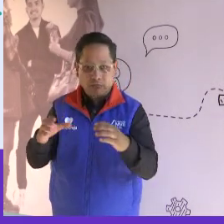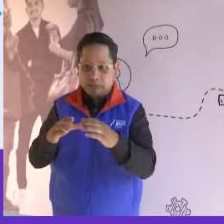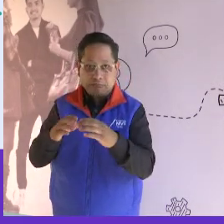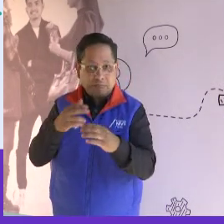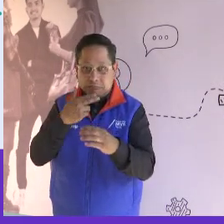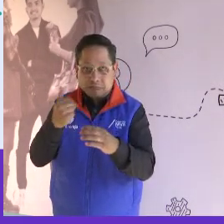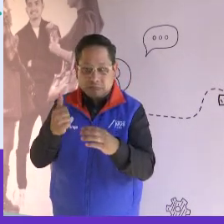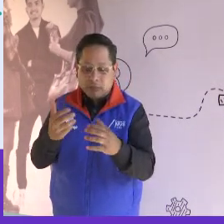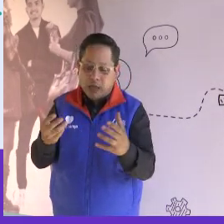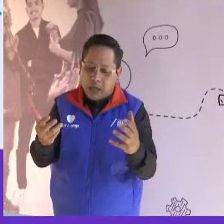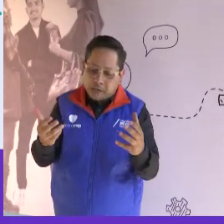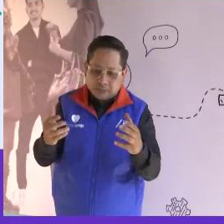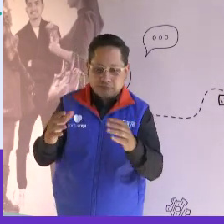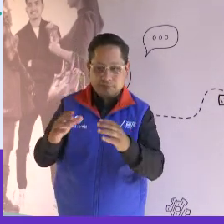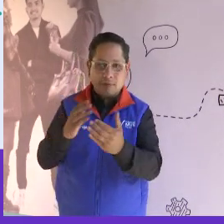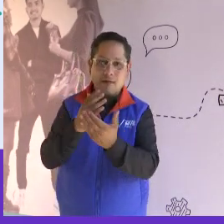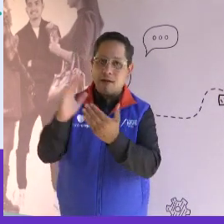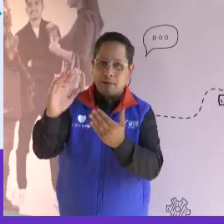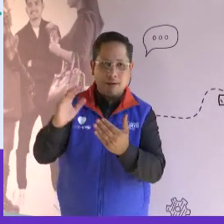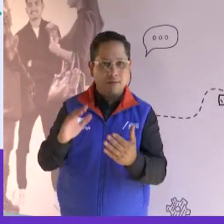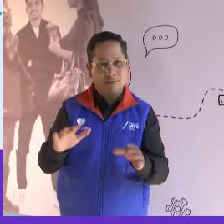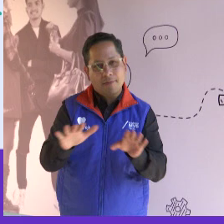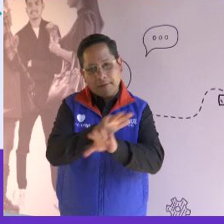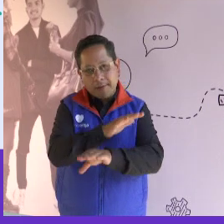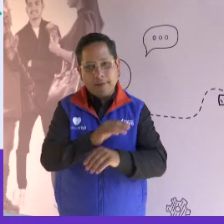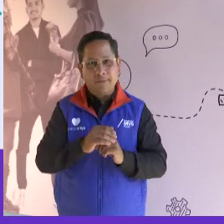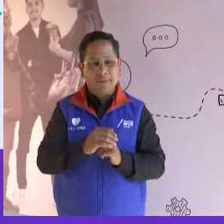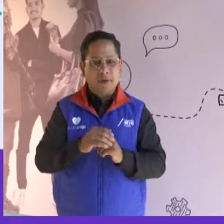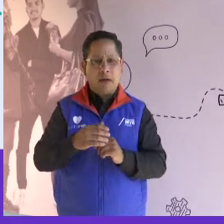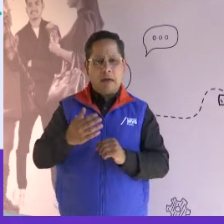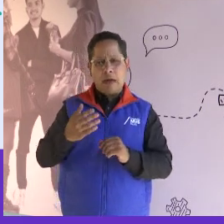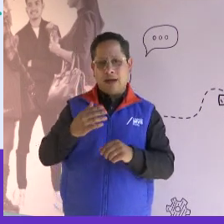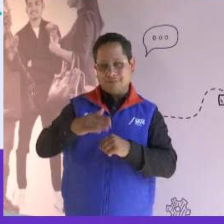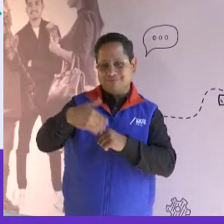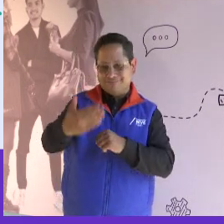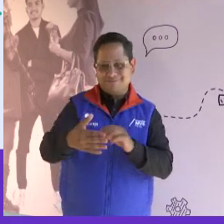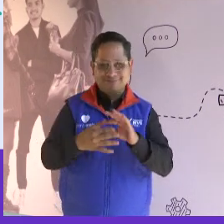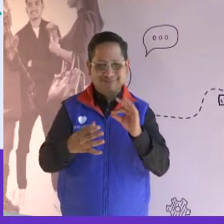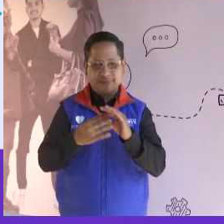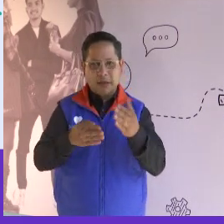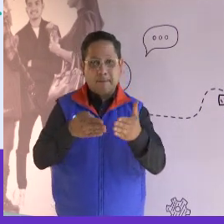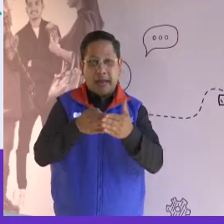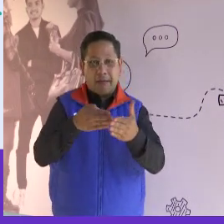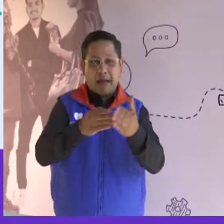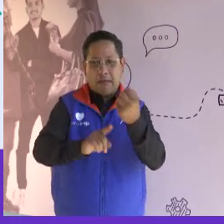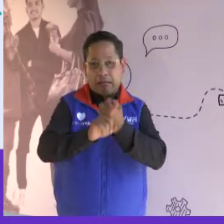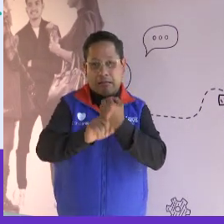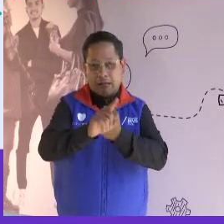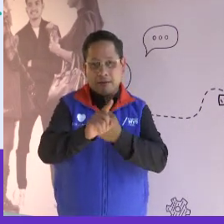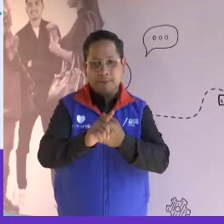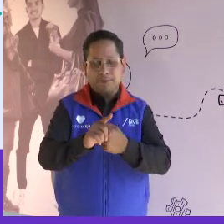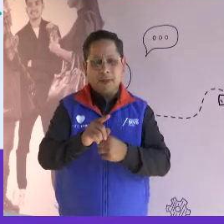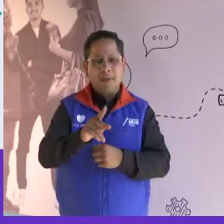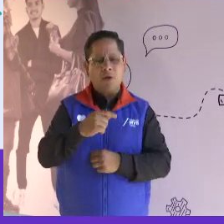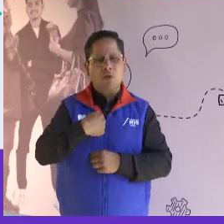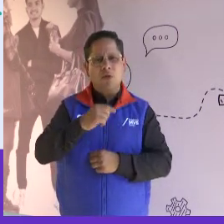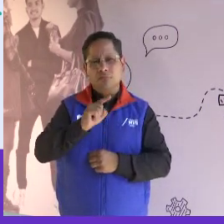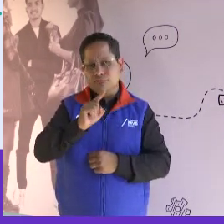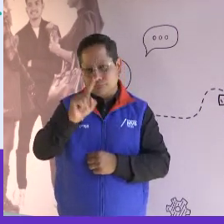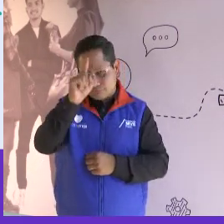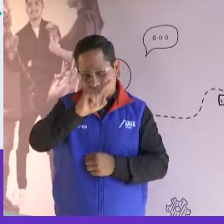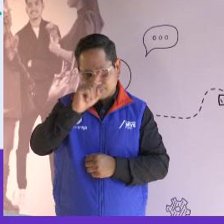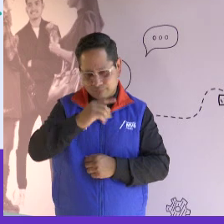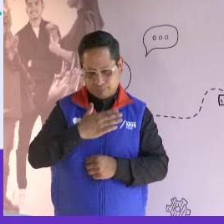ya pasaremos a platicar un poco sobre los retos, ¿no? Pero una recomendación que creo que sí es muy importante, o al menos desde mi